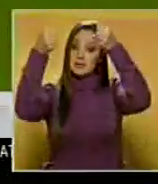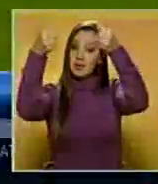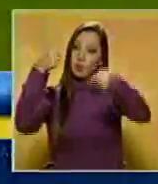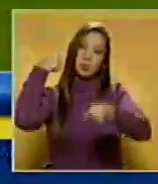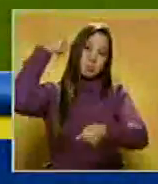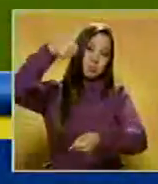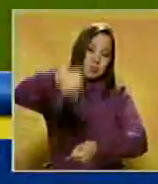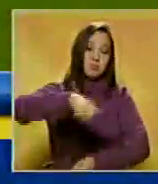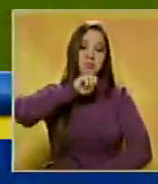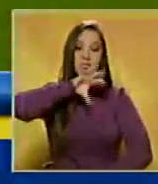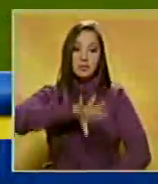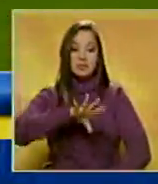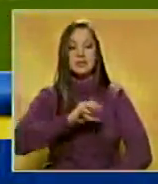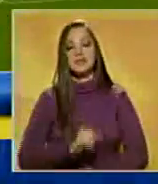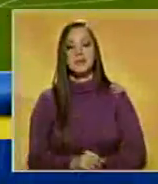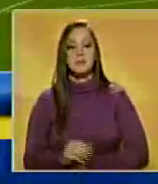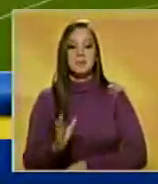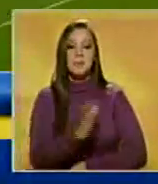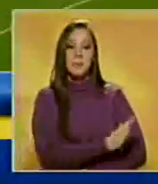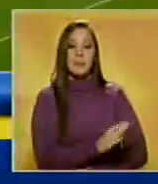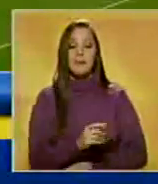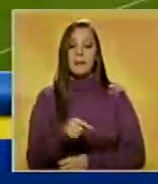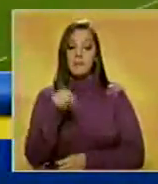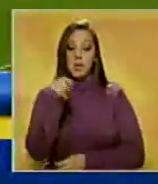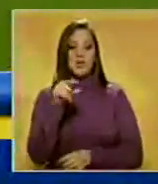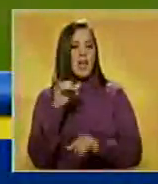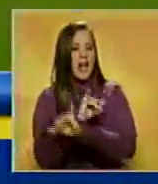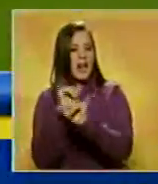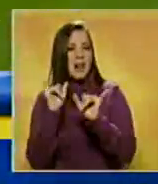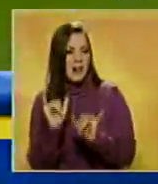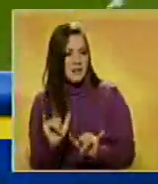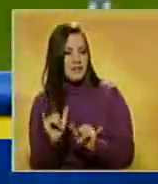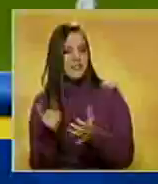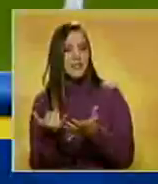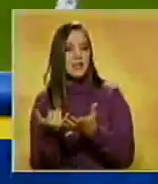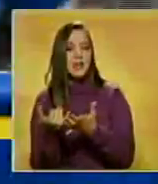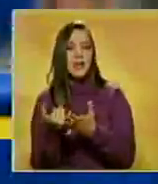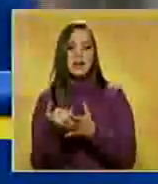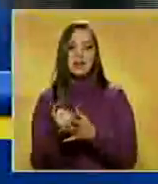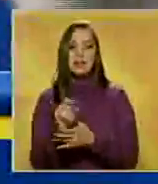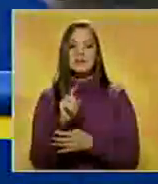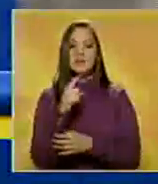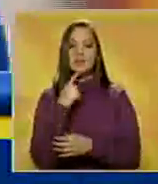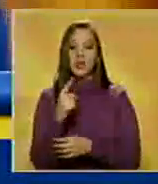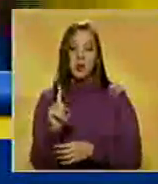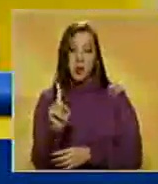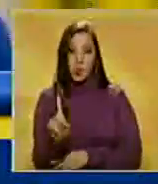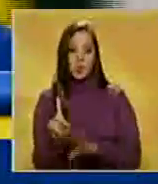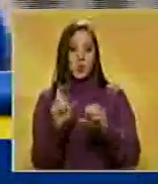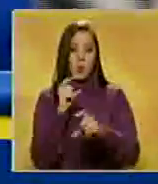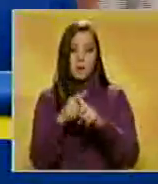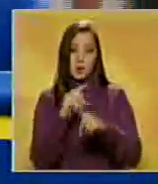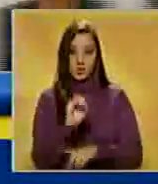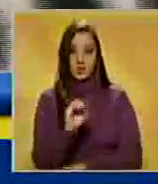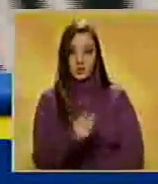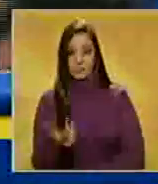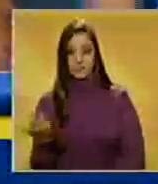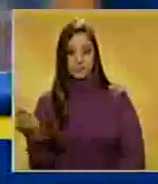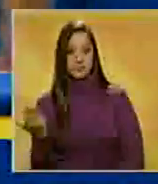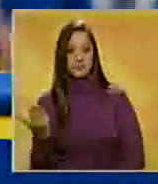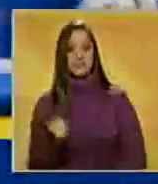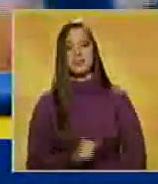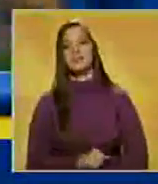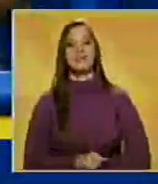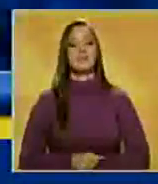rival del Sevilla en la final de la Europa League será el Dnipro, equipo que hizo valer su condición de local para vencer al Napoli 1-0, con tanto